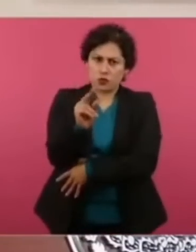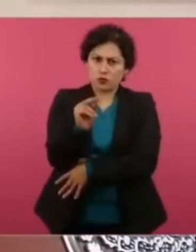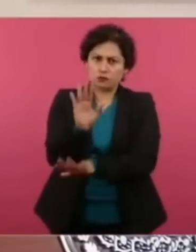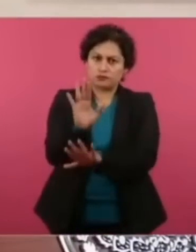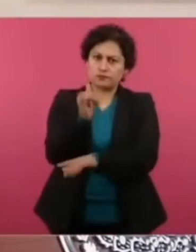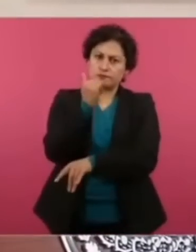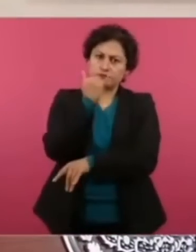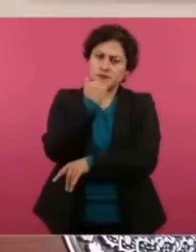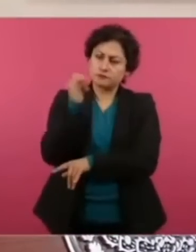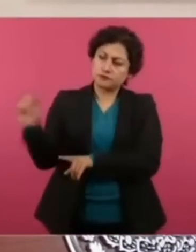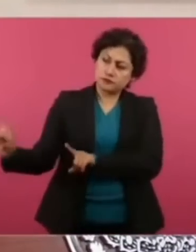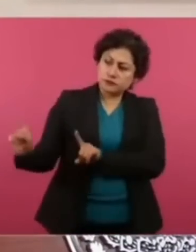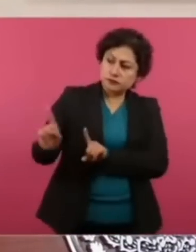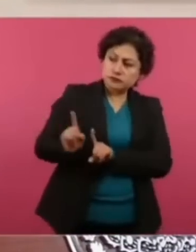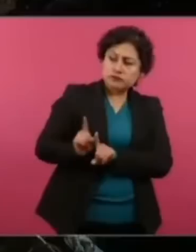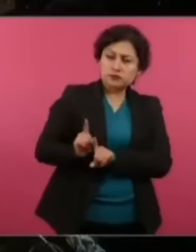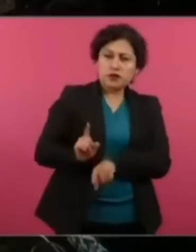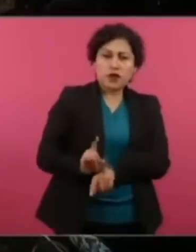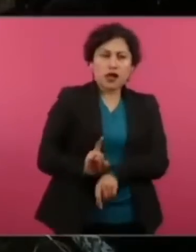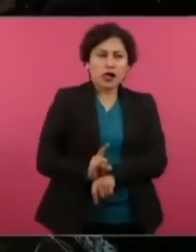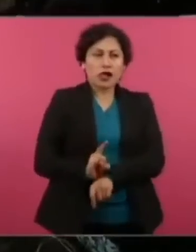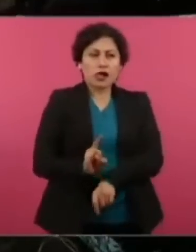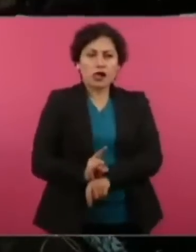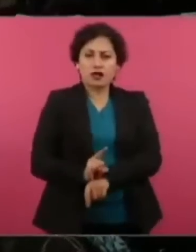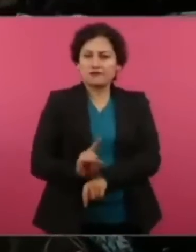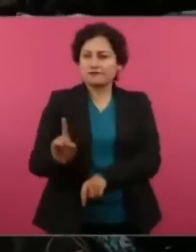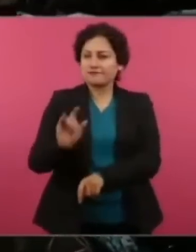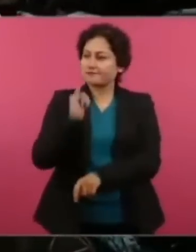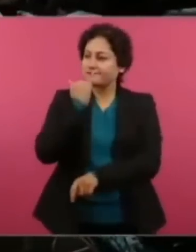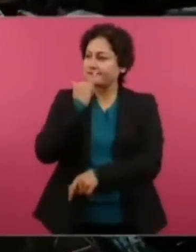dejo dorar la píldora.